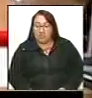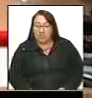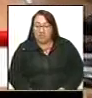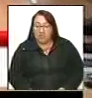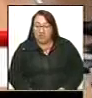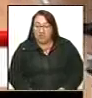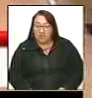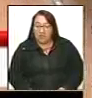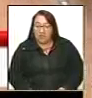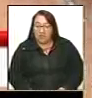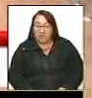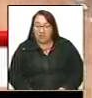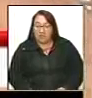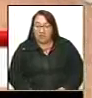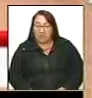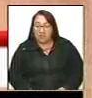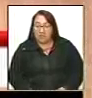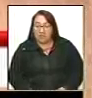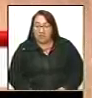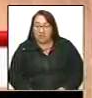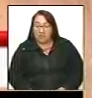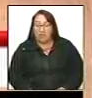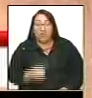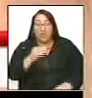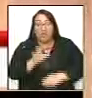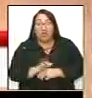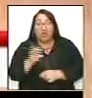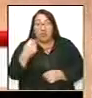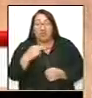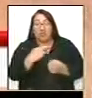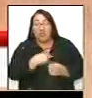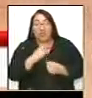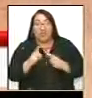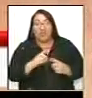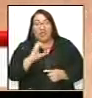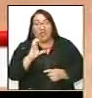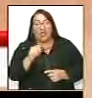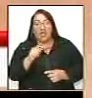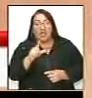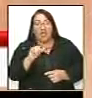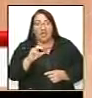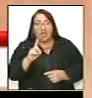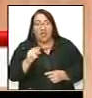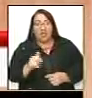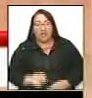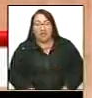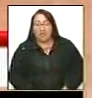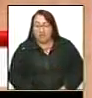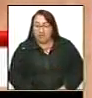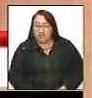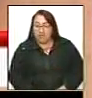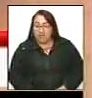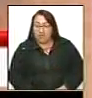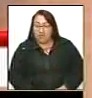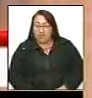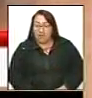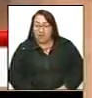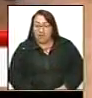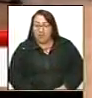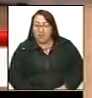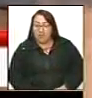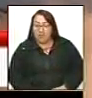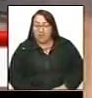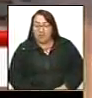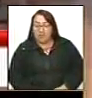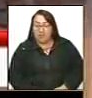si al universo representación del director general de calidad de versiones sociales de los programas sociales